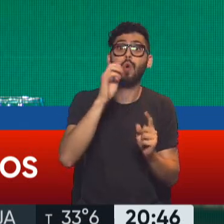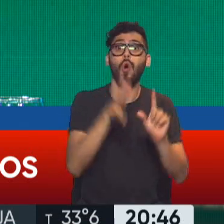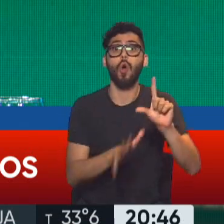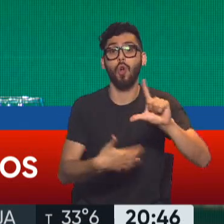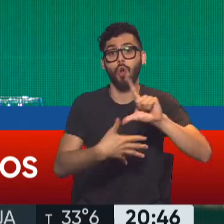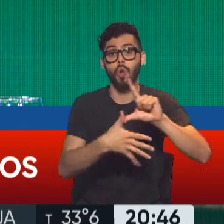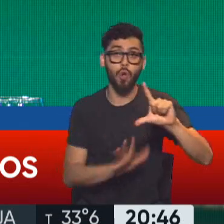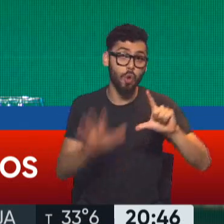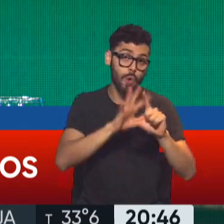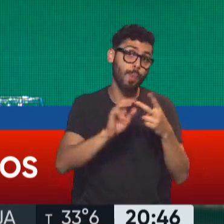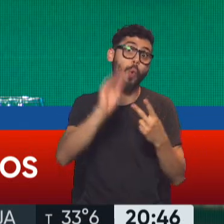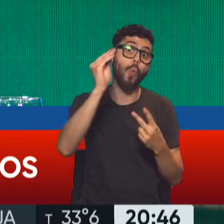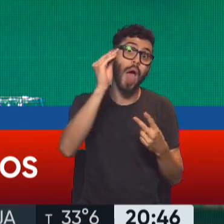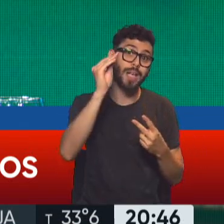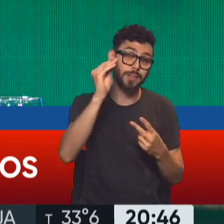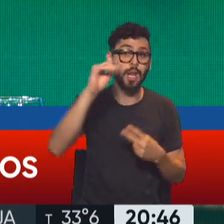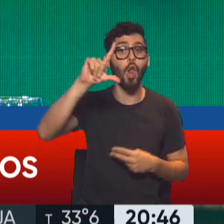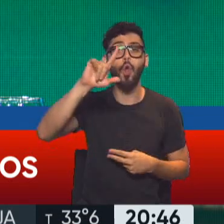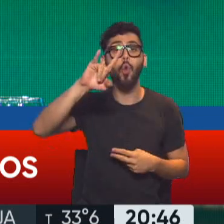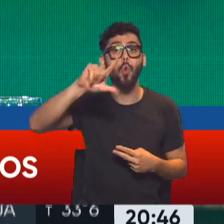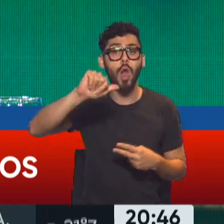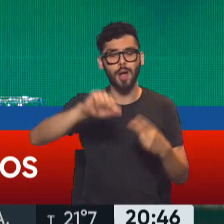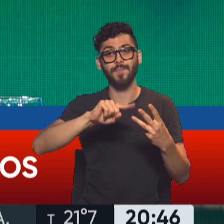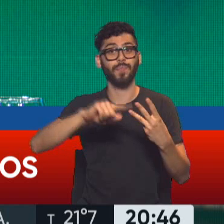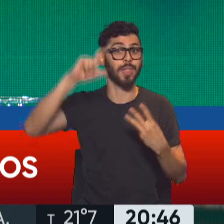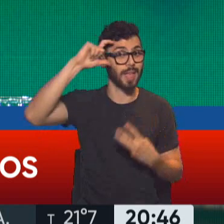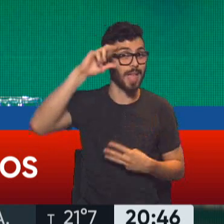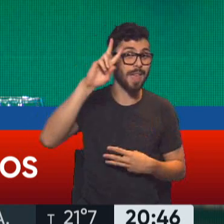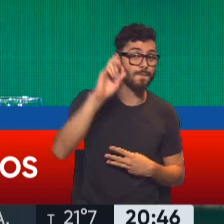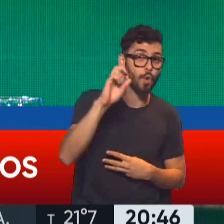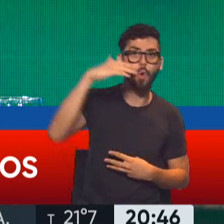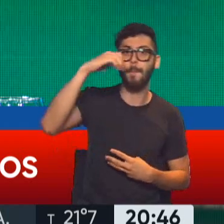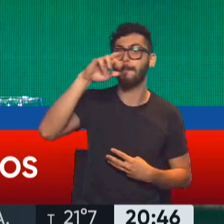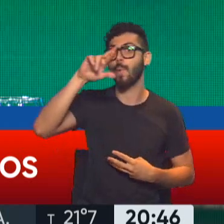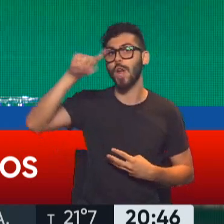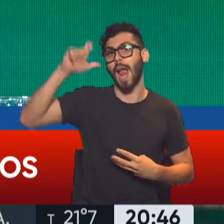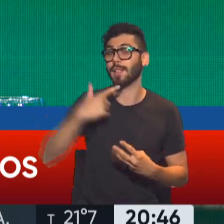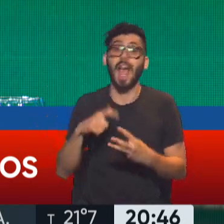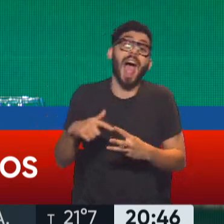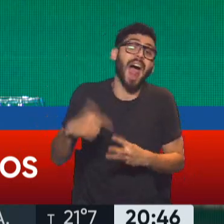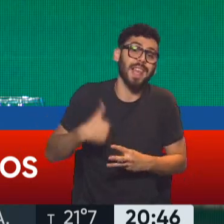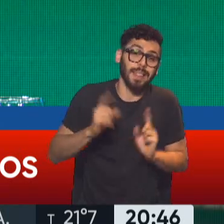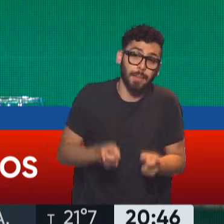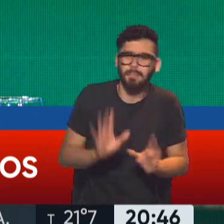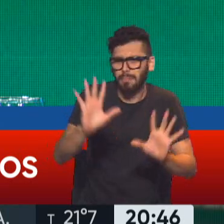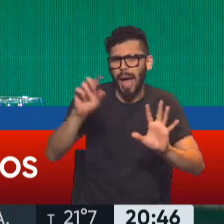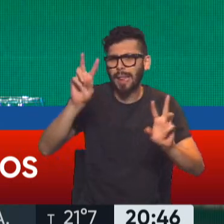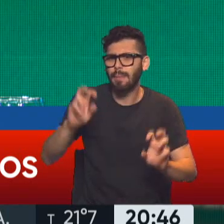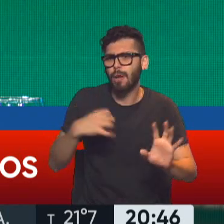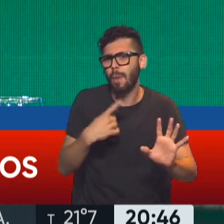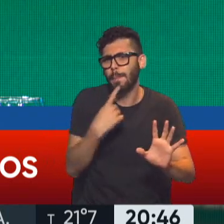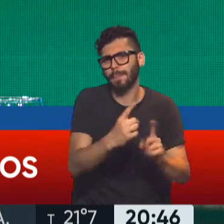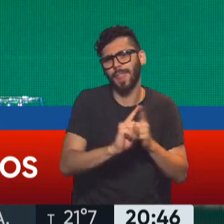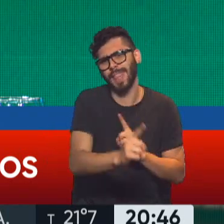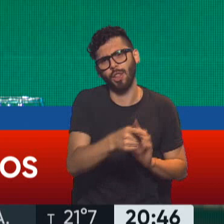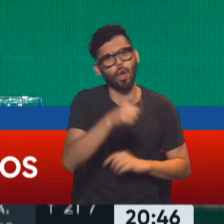pasó con Evo Morales y obviamente a lo que pasó en Argentina. Voy a romper el hielo sobre este tema preguntándole a Atilio